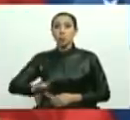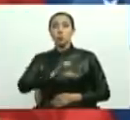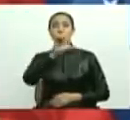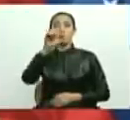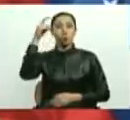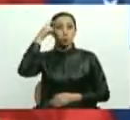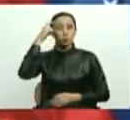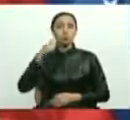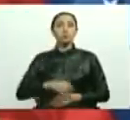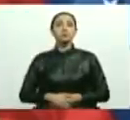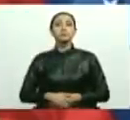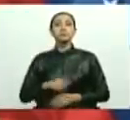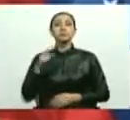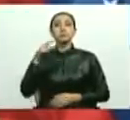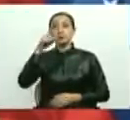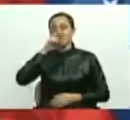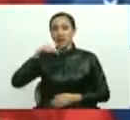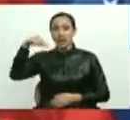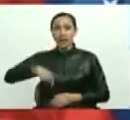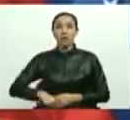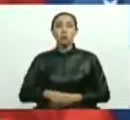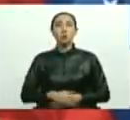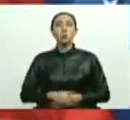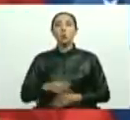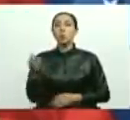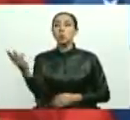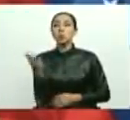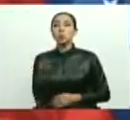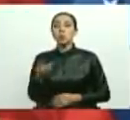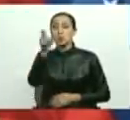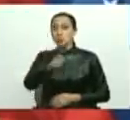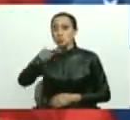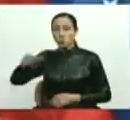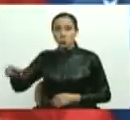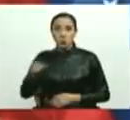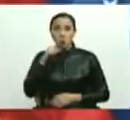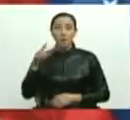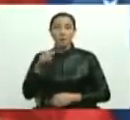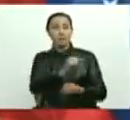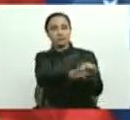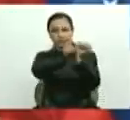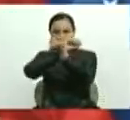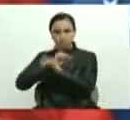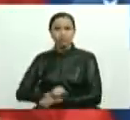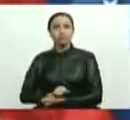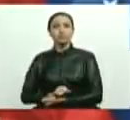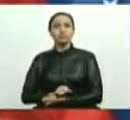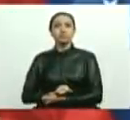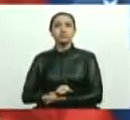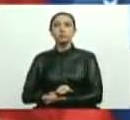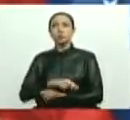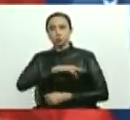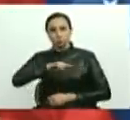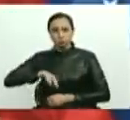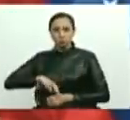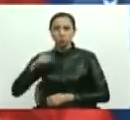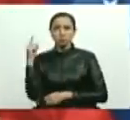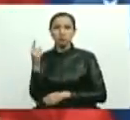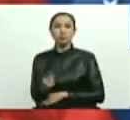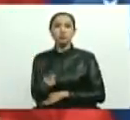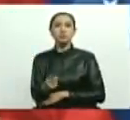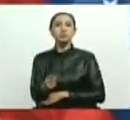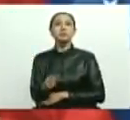año 2021, los tres ciudadanos detenidos fueron puestos a la orden de dicho tribunal